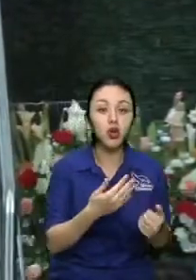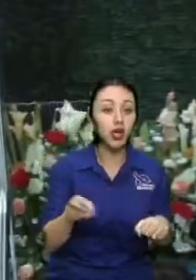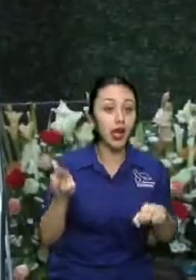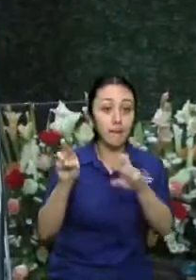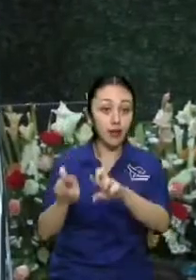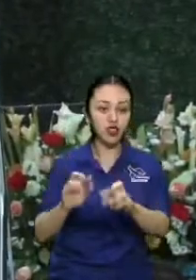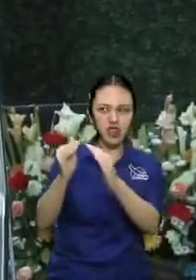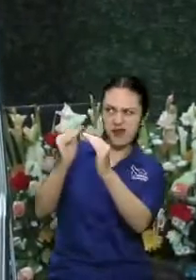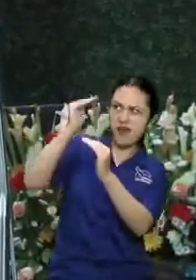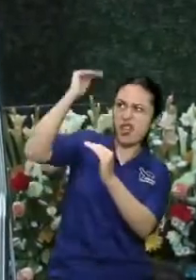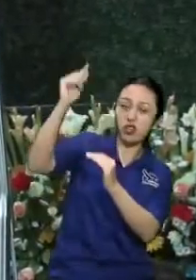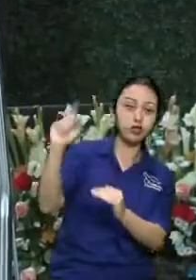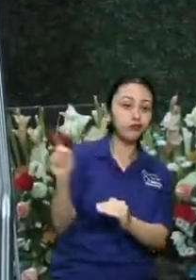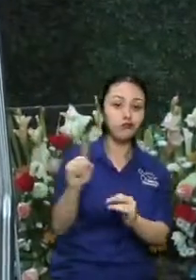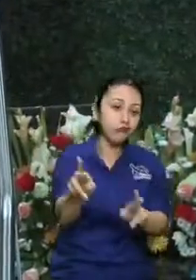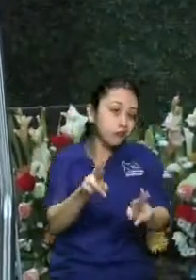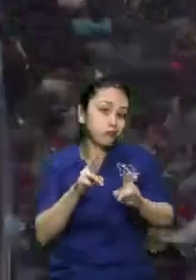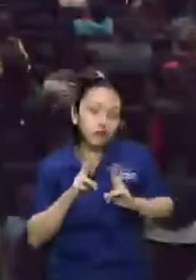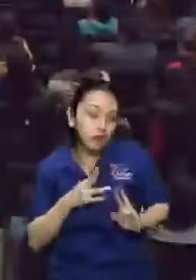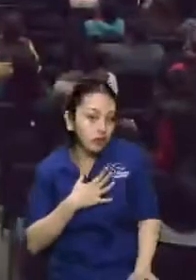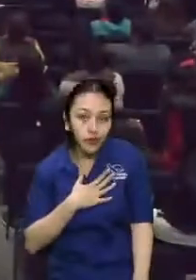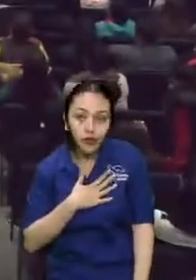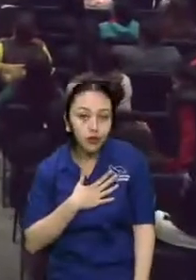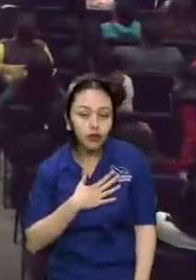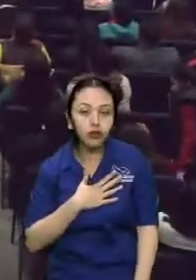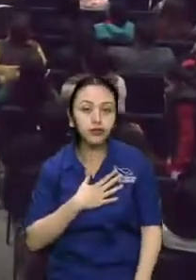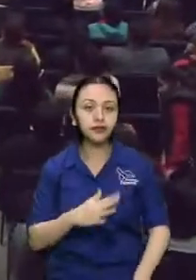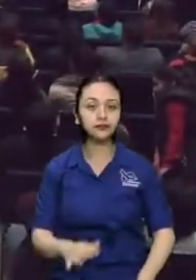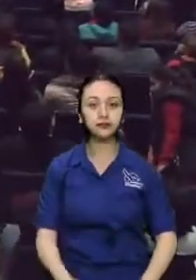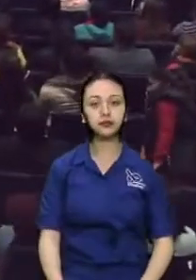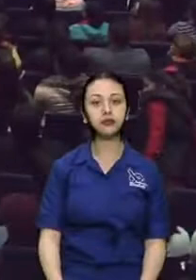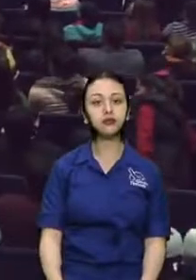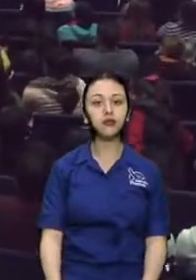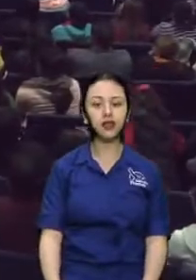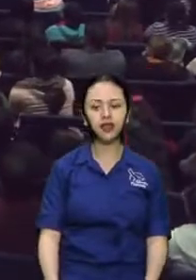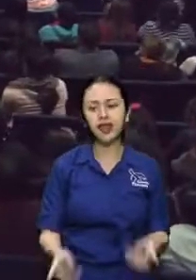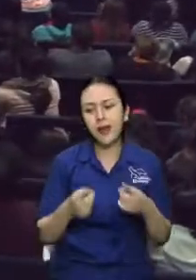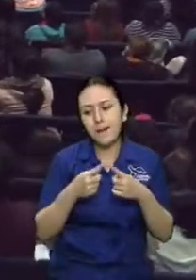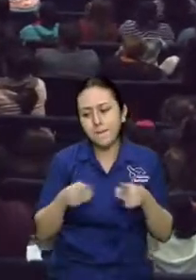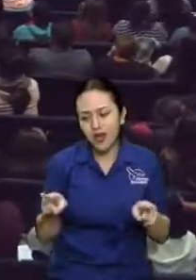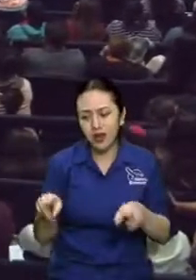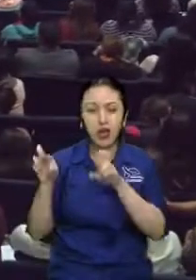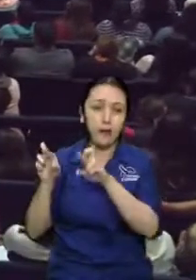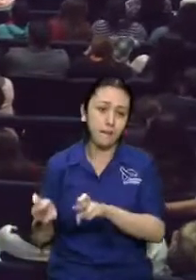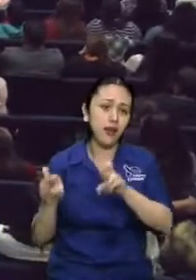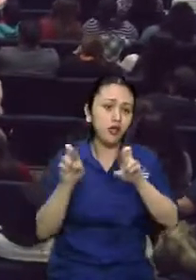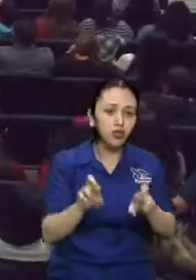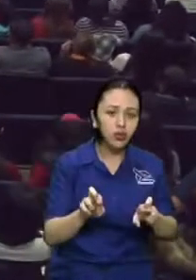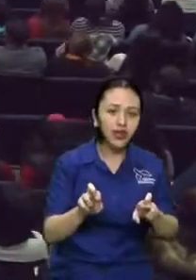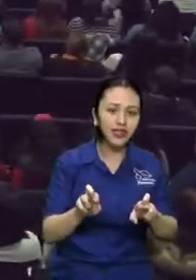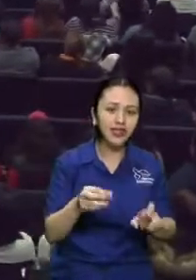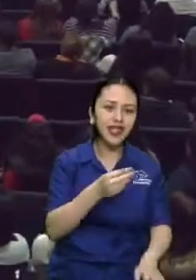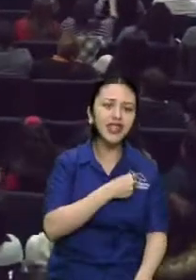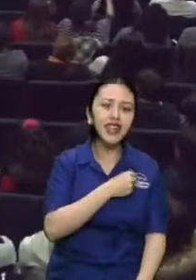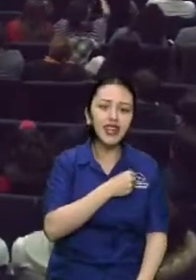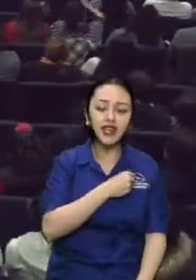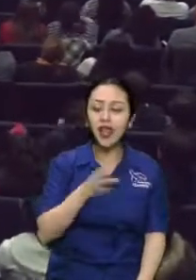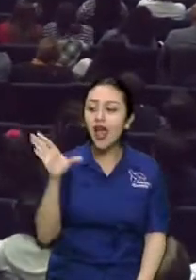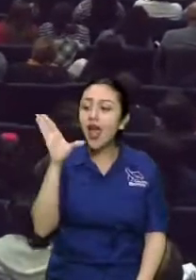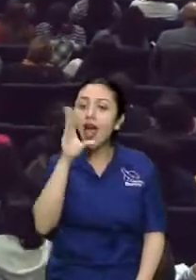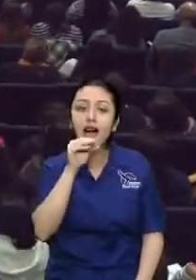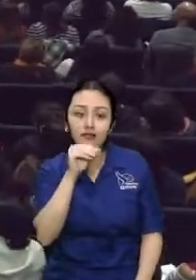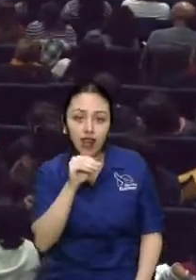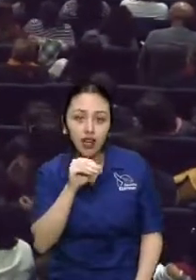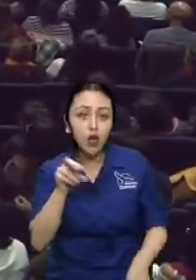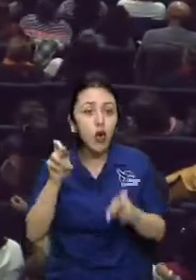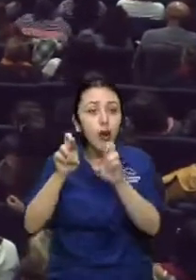porque créanme que me mantengo ocupado para la gloria de Dios. Pero hay hermanos que, no, con usted quiero hablar yo. Papajito, pero ¿cuándo?